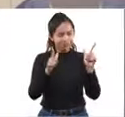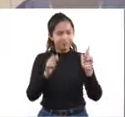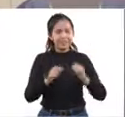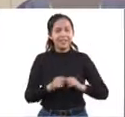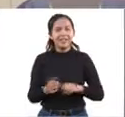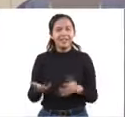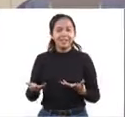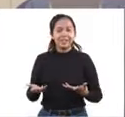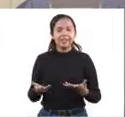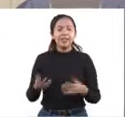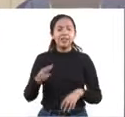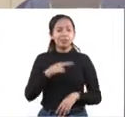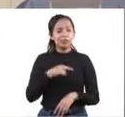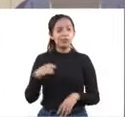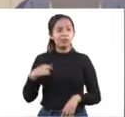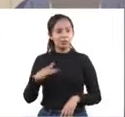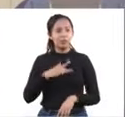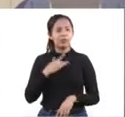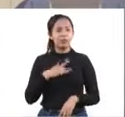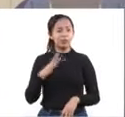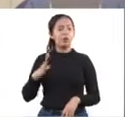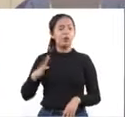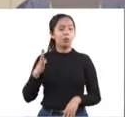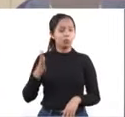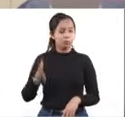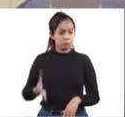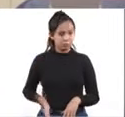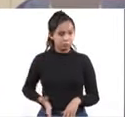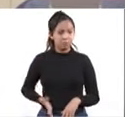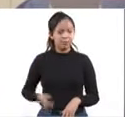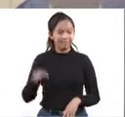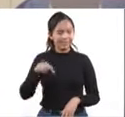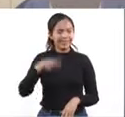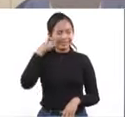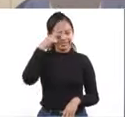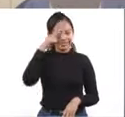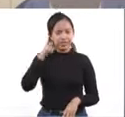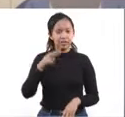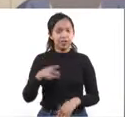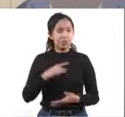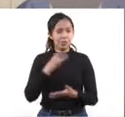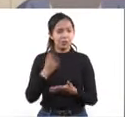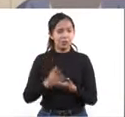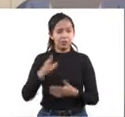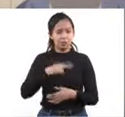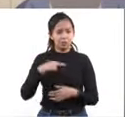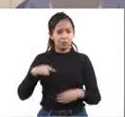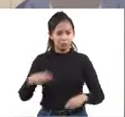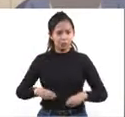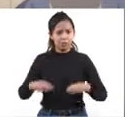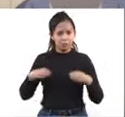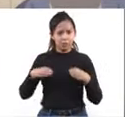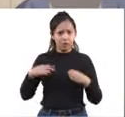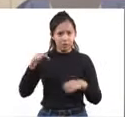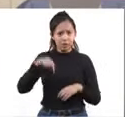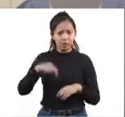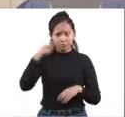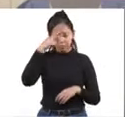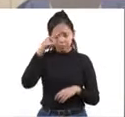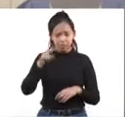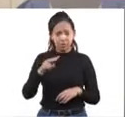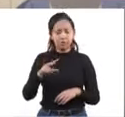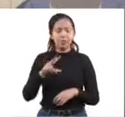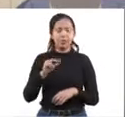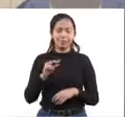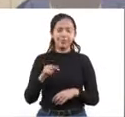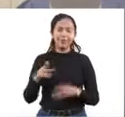tienen el orgullo de cada uno de los mexicanos. No solamente los que viven en la ciudad, sino estoy segura de la de todo el